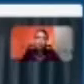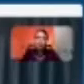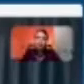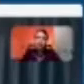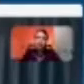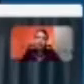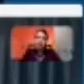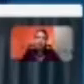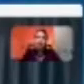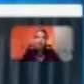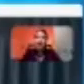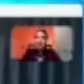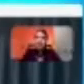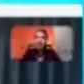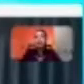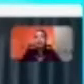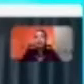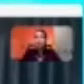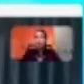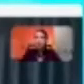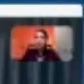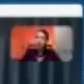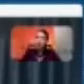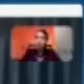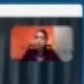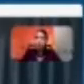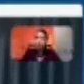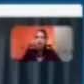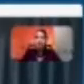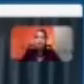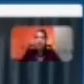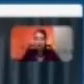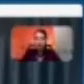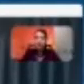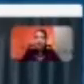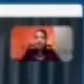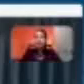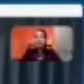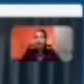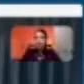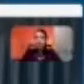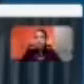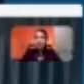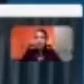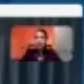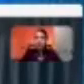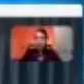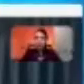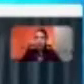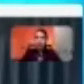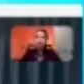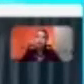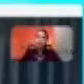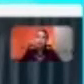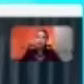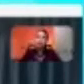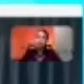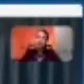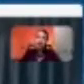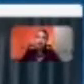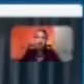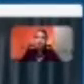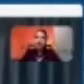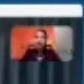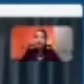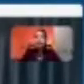y pueda apresar a este hombre antes de que este hombre se le ocurra otra idea macabra y quiera también atentar contra la vida de los